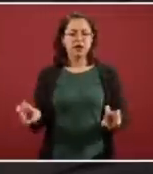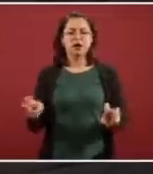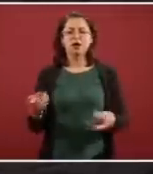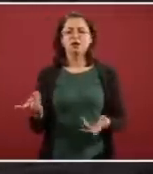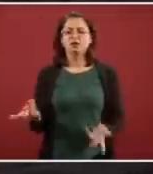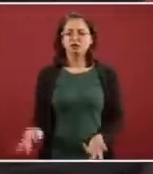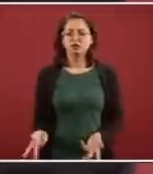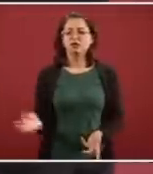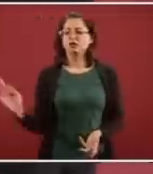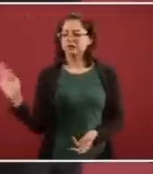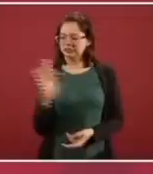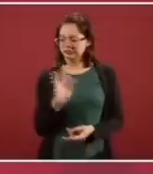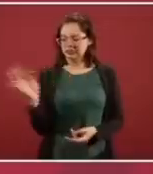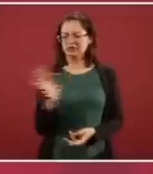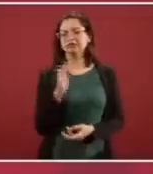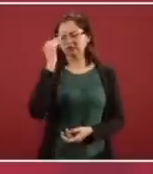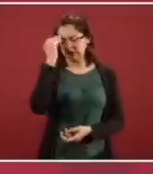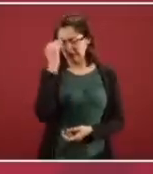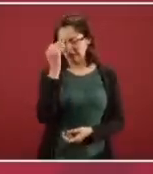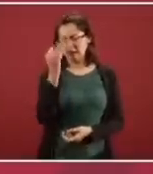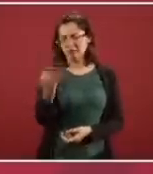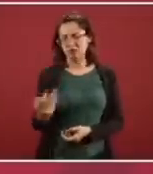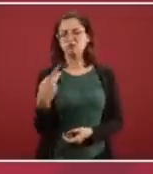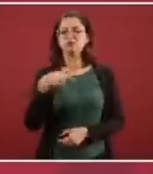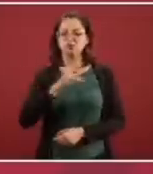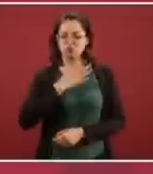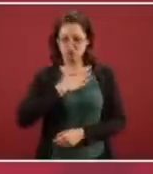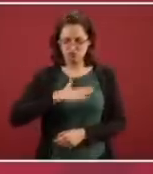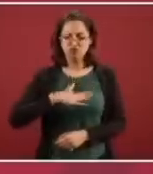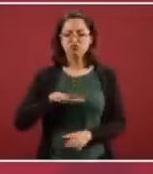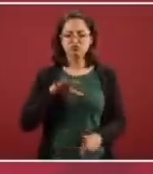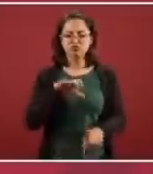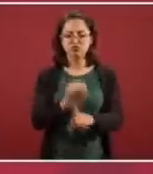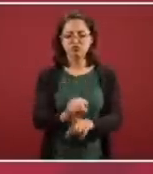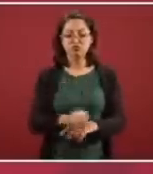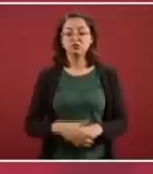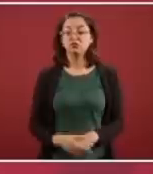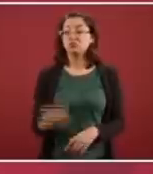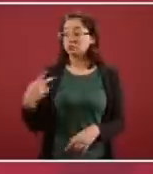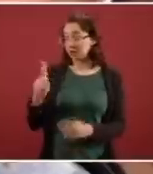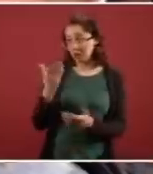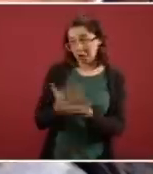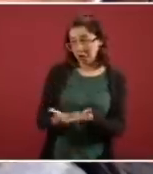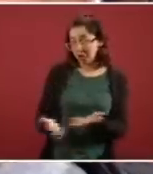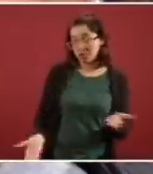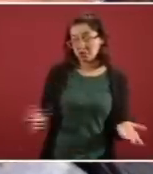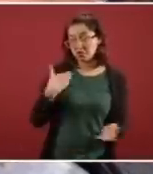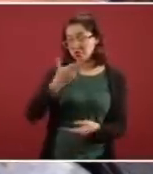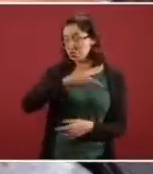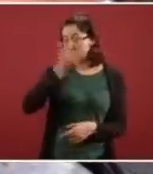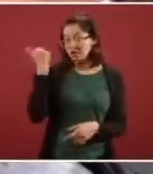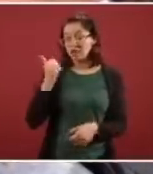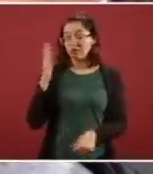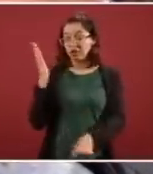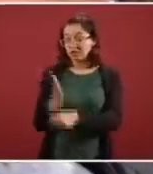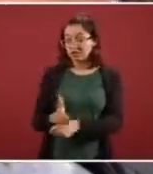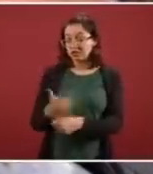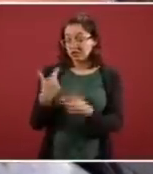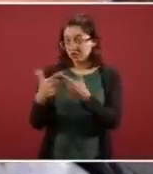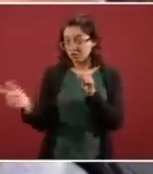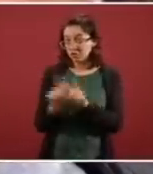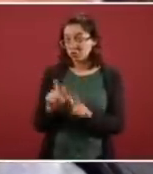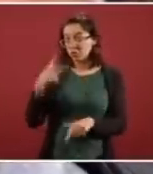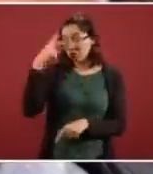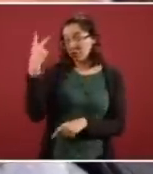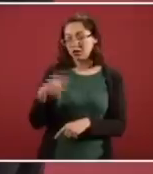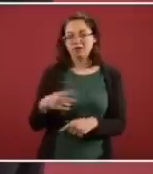ser que tarde la justicia, pero llega. Pero entonces hasta ahora no sabe si va a haber una nueva sanción para Grupo México. Es que